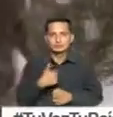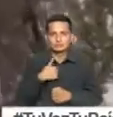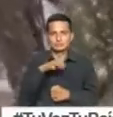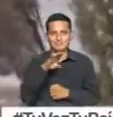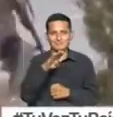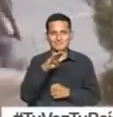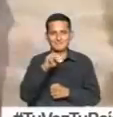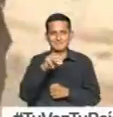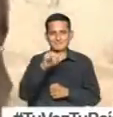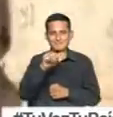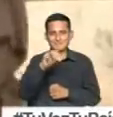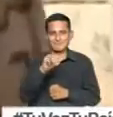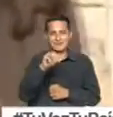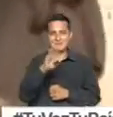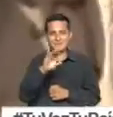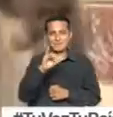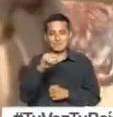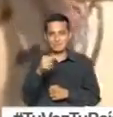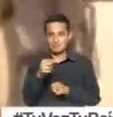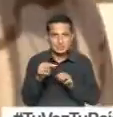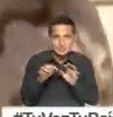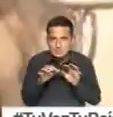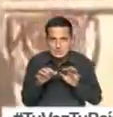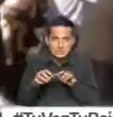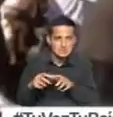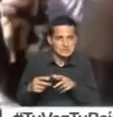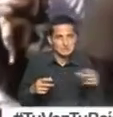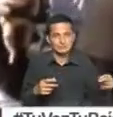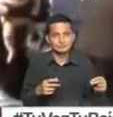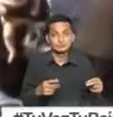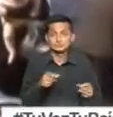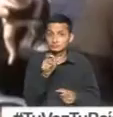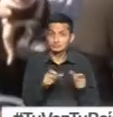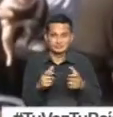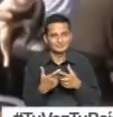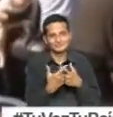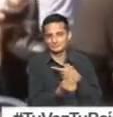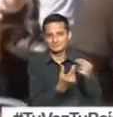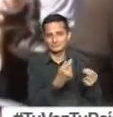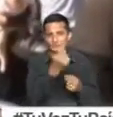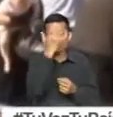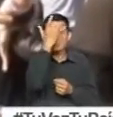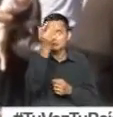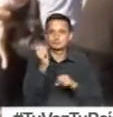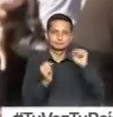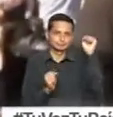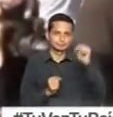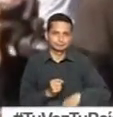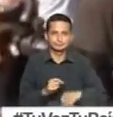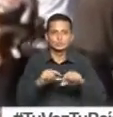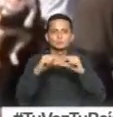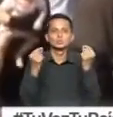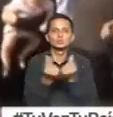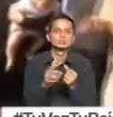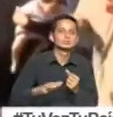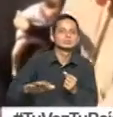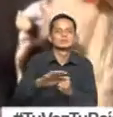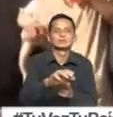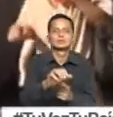Manbij, al norte del país. Los últimos yihadistas abandonaron la ciudad tras caer derrotados frente a los